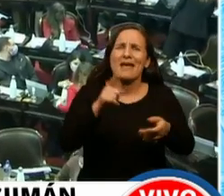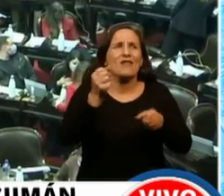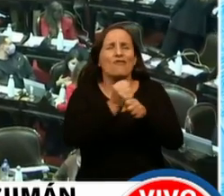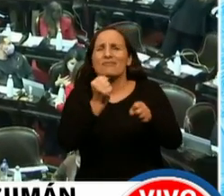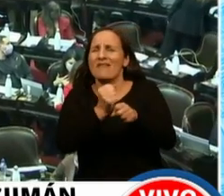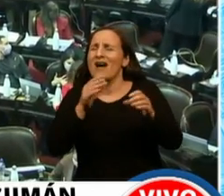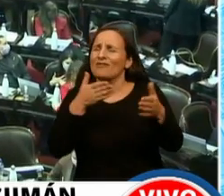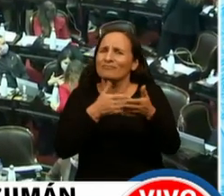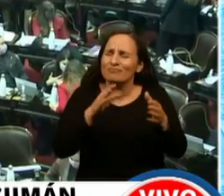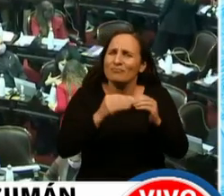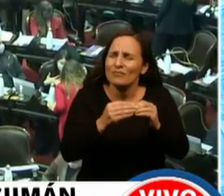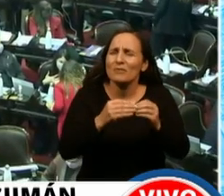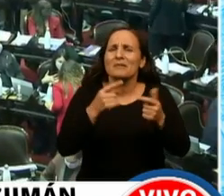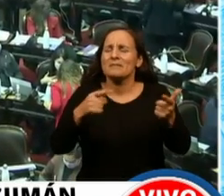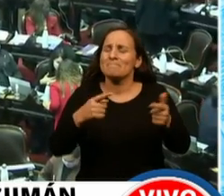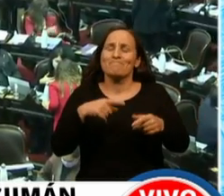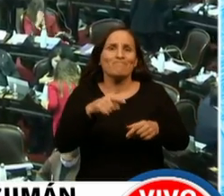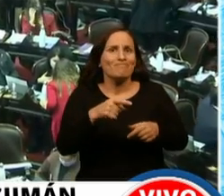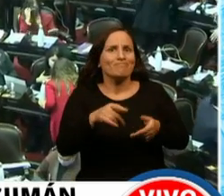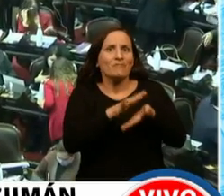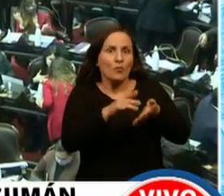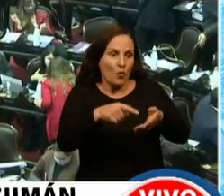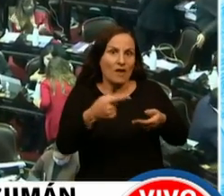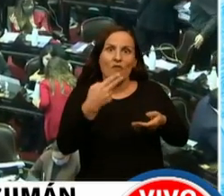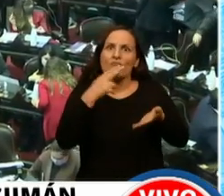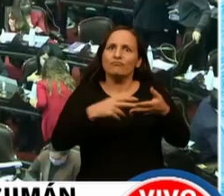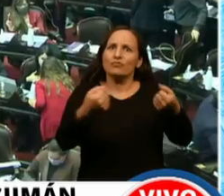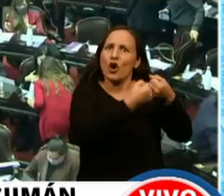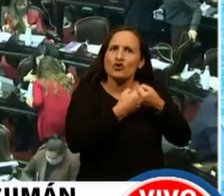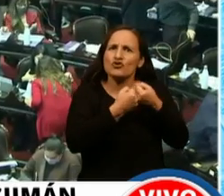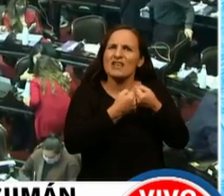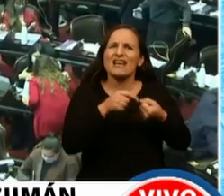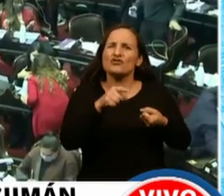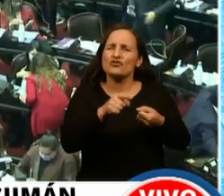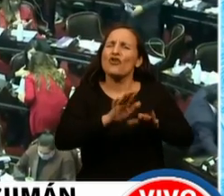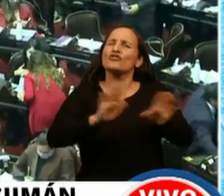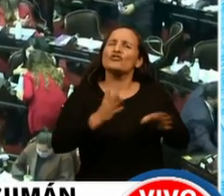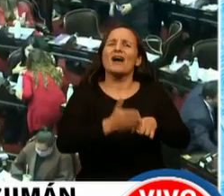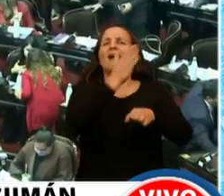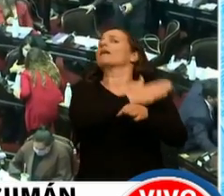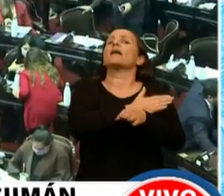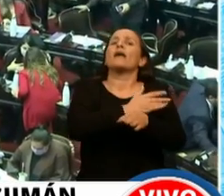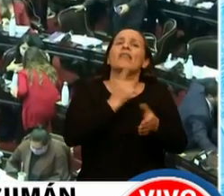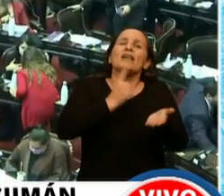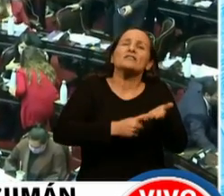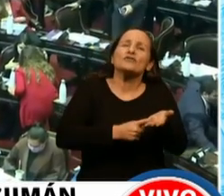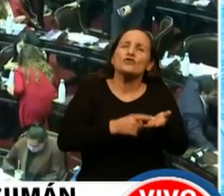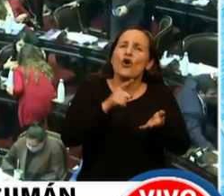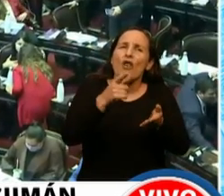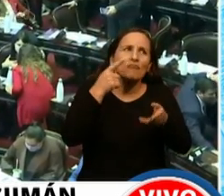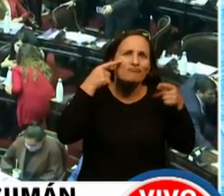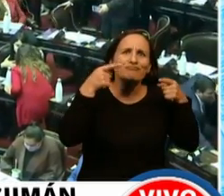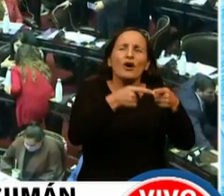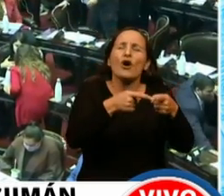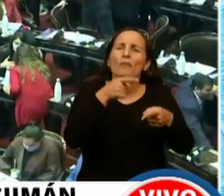y que con este nuevo consenso fiscal lo que se trata es dejar sin defectos medidas que estaban orientadas a mejorar el